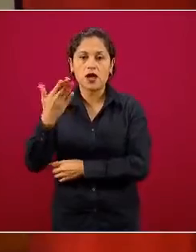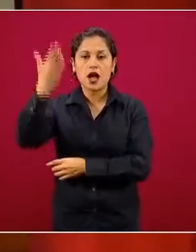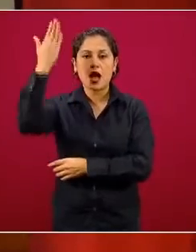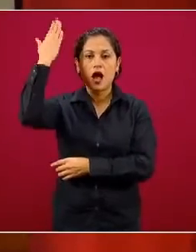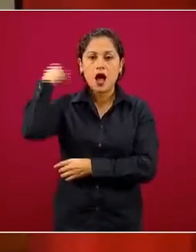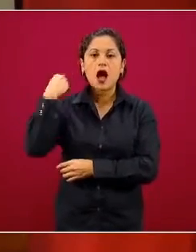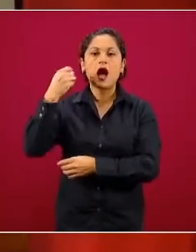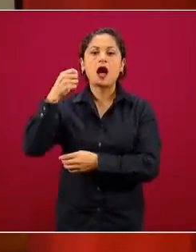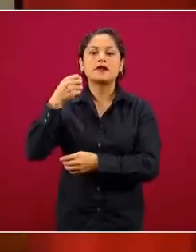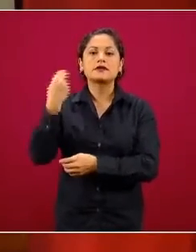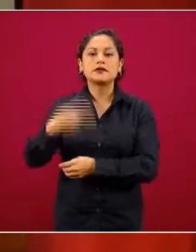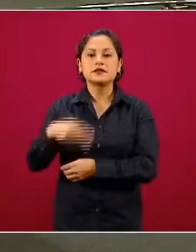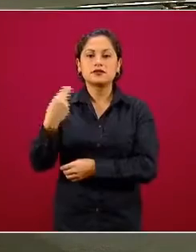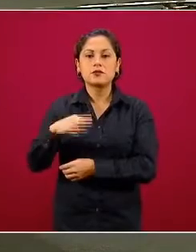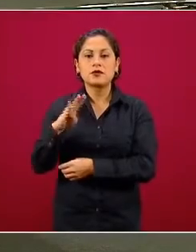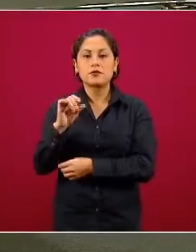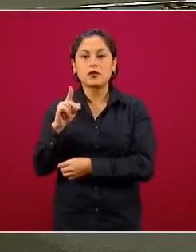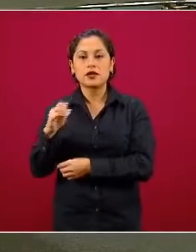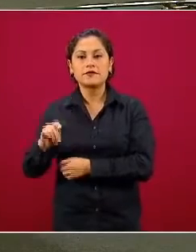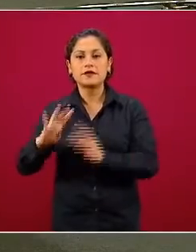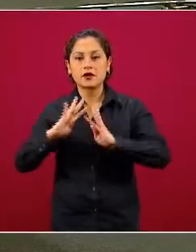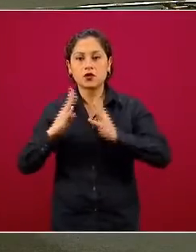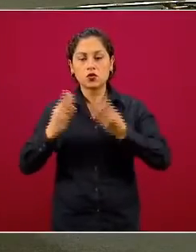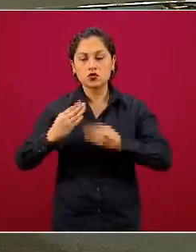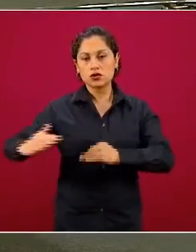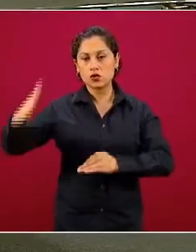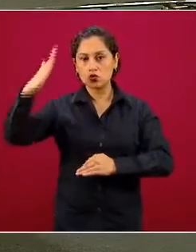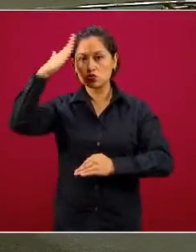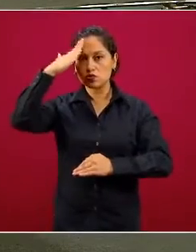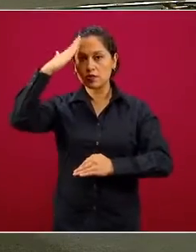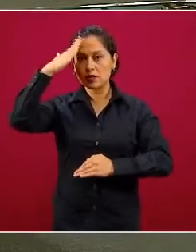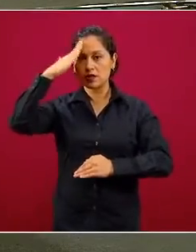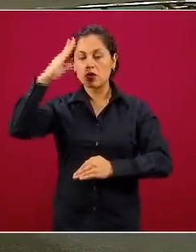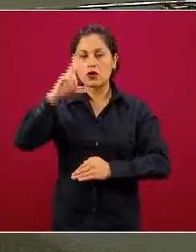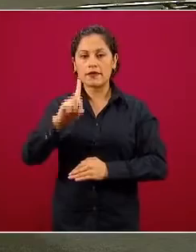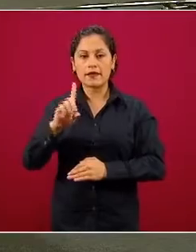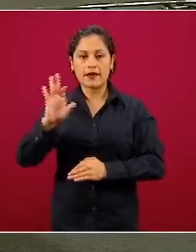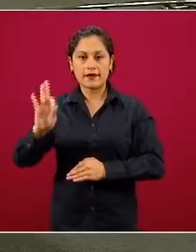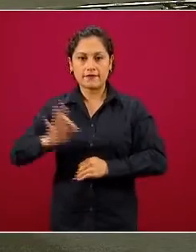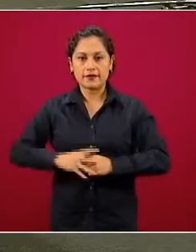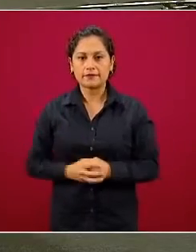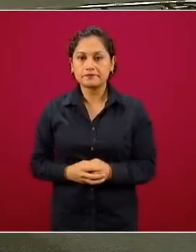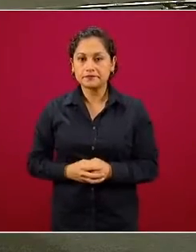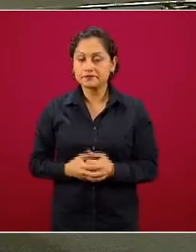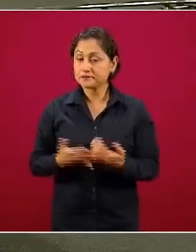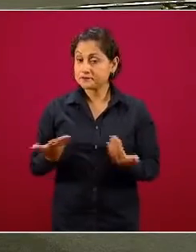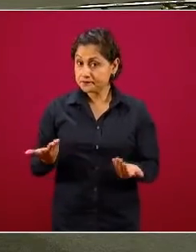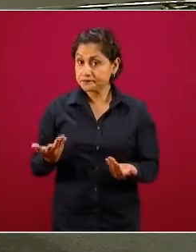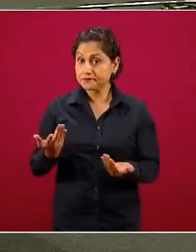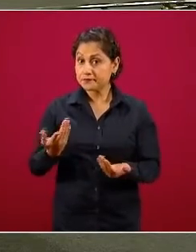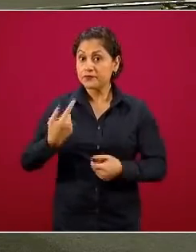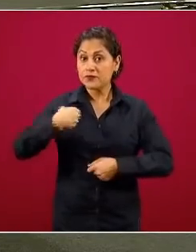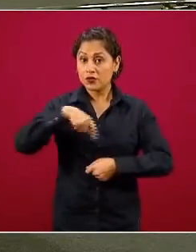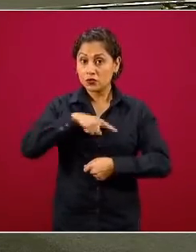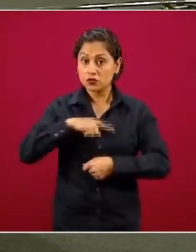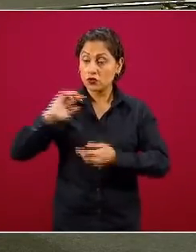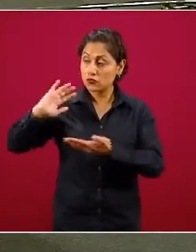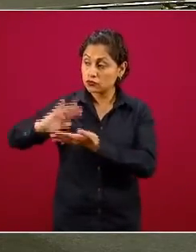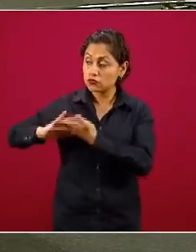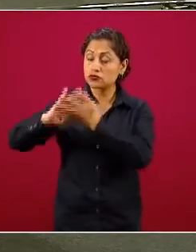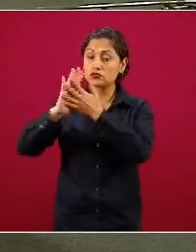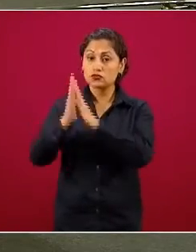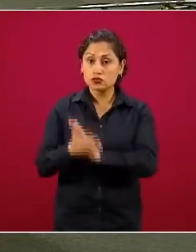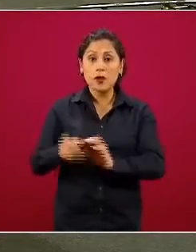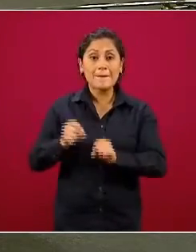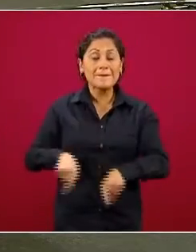Superior de la Ciudad de México, del Distrito Federal en ese tiempo. Y hemos tenido desde luego una evolución constante del sistema de